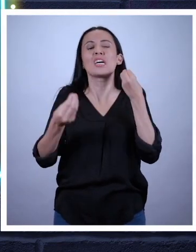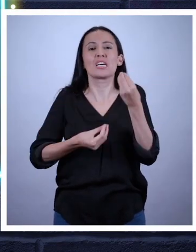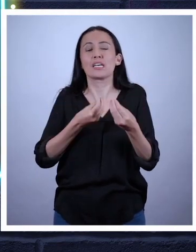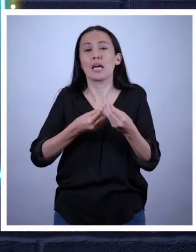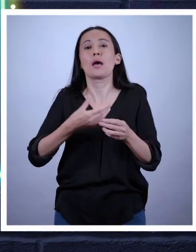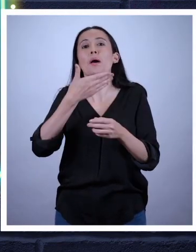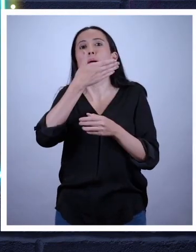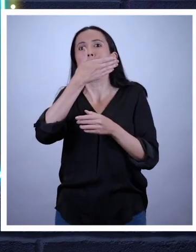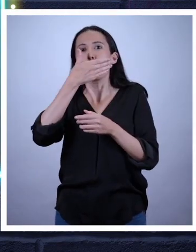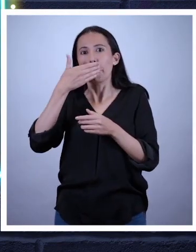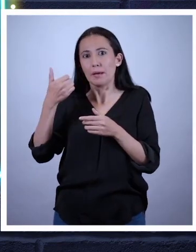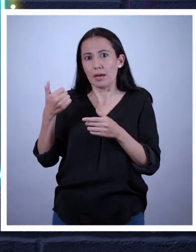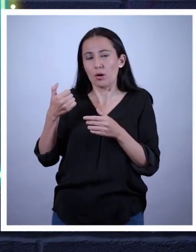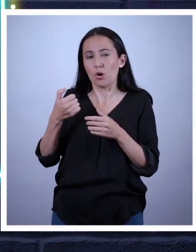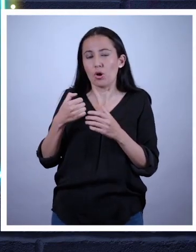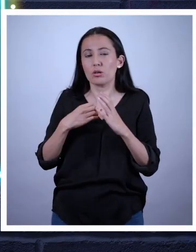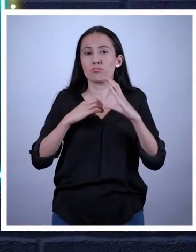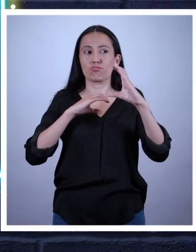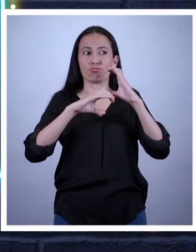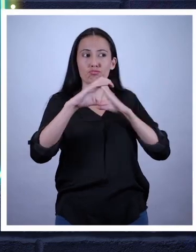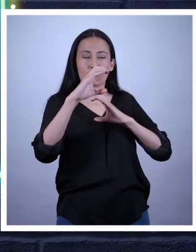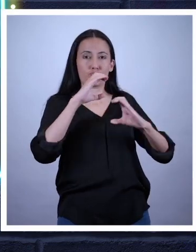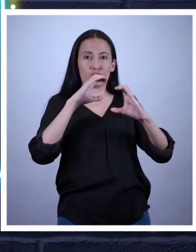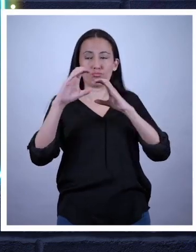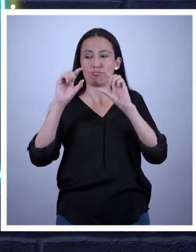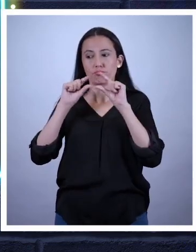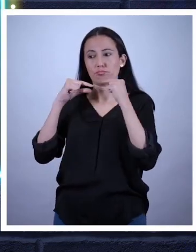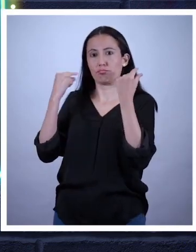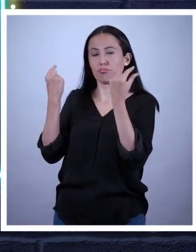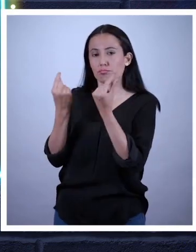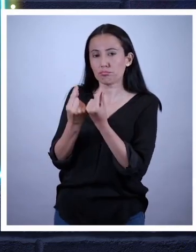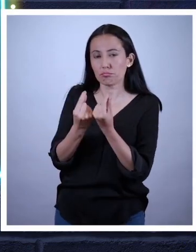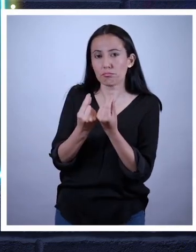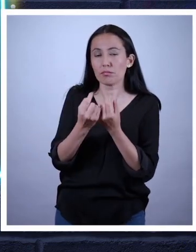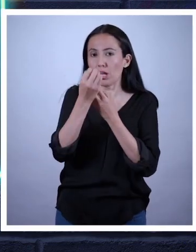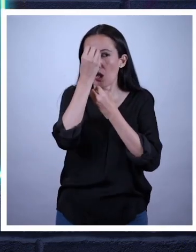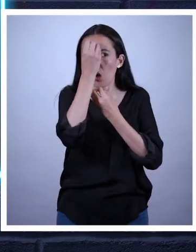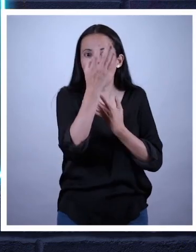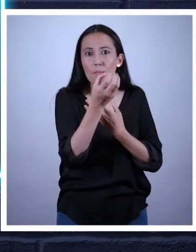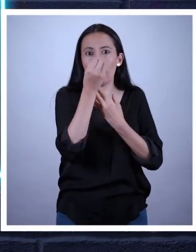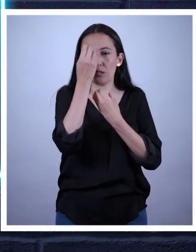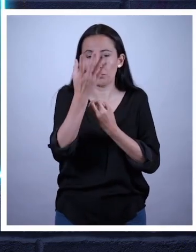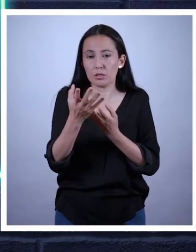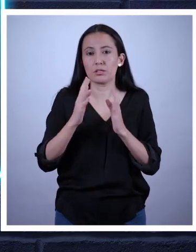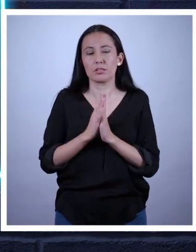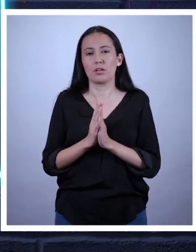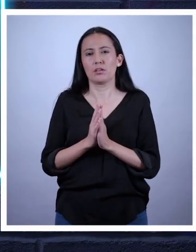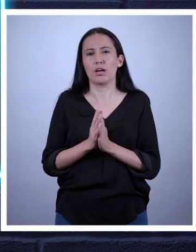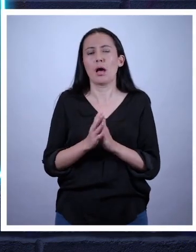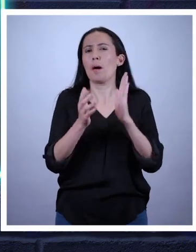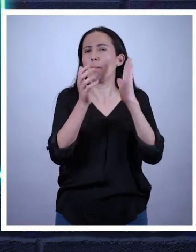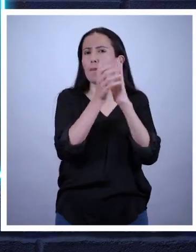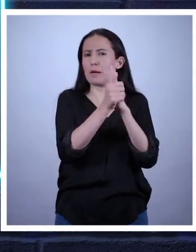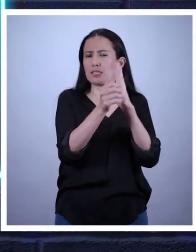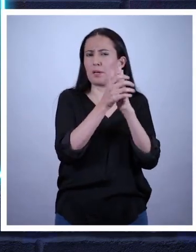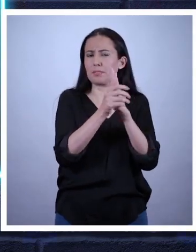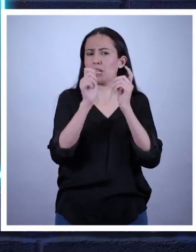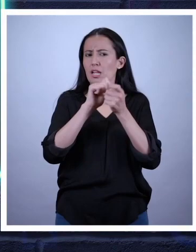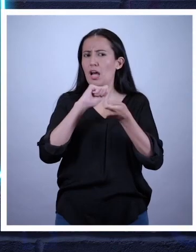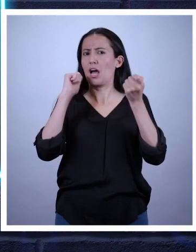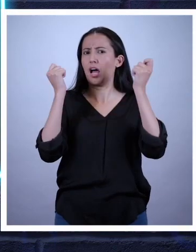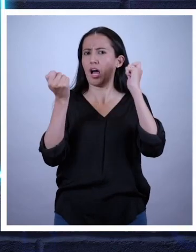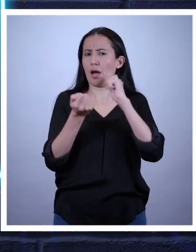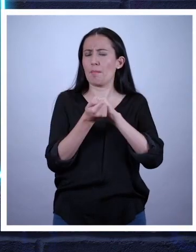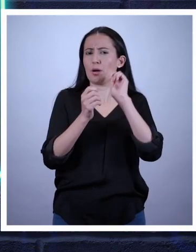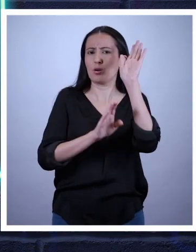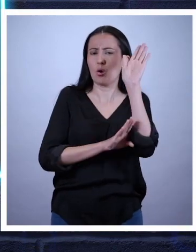lenguaje humano permitió una mejora trascendental en la coordinación de los grupos y la transmisión de conocimientos, disparando la